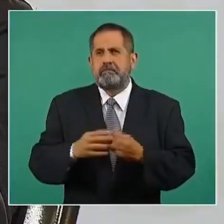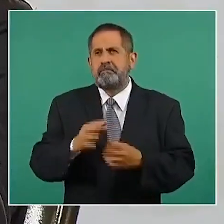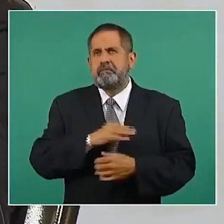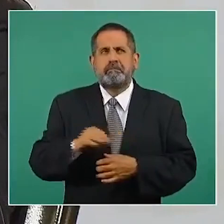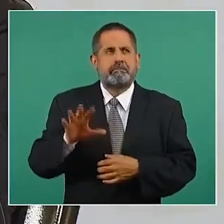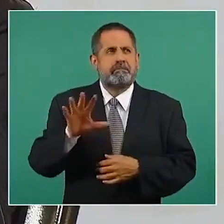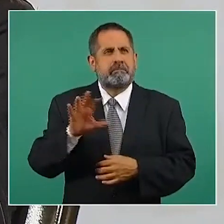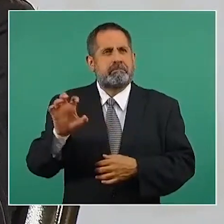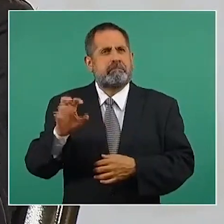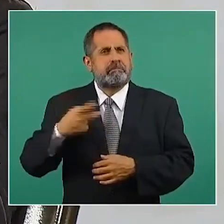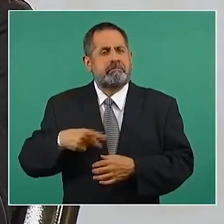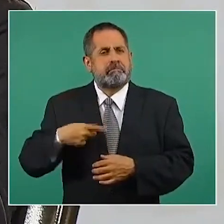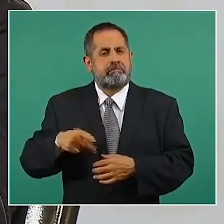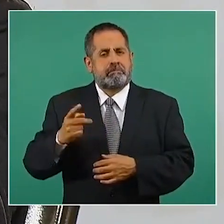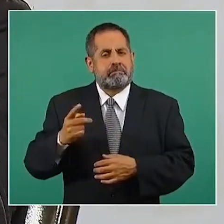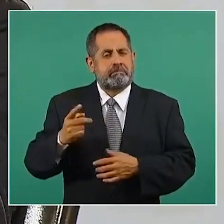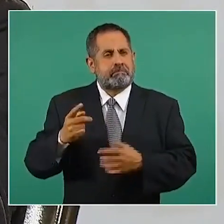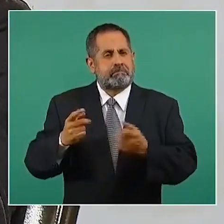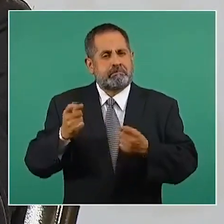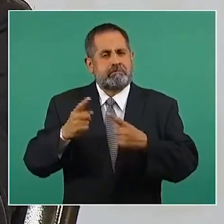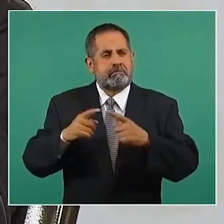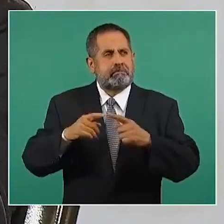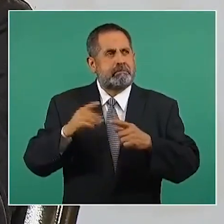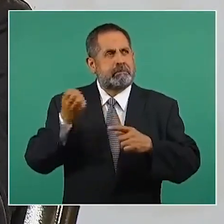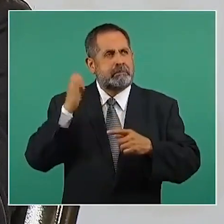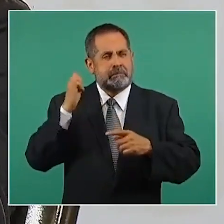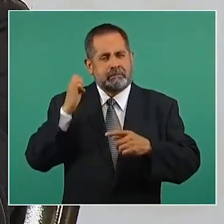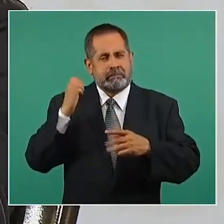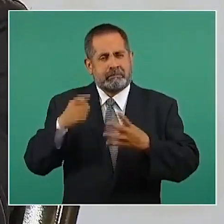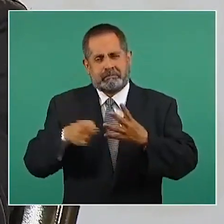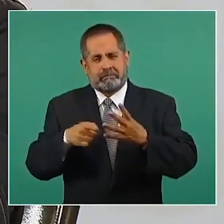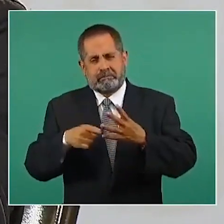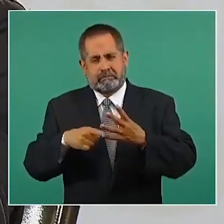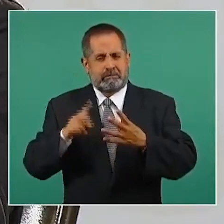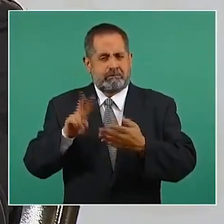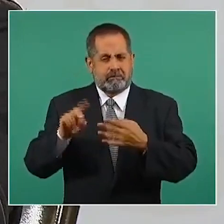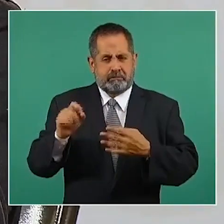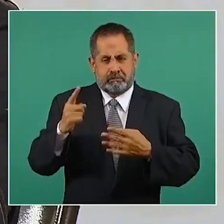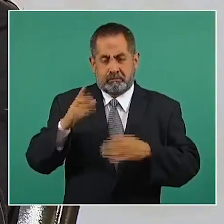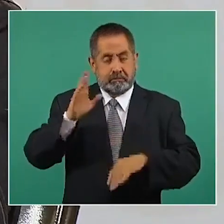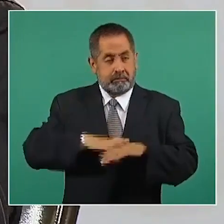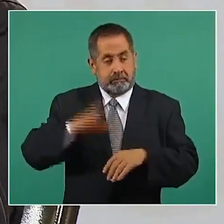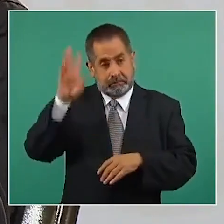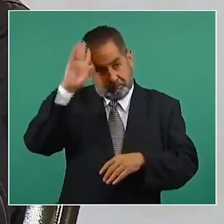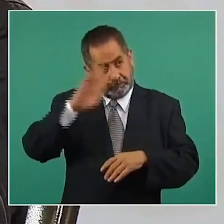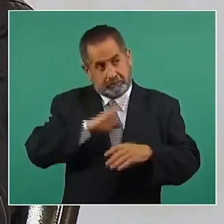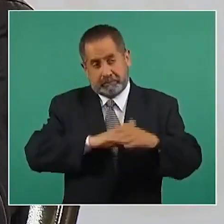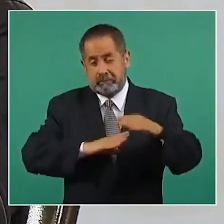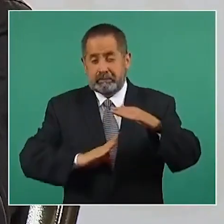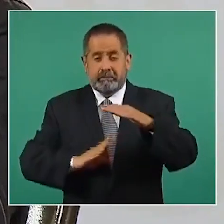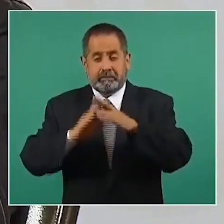500 personas en algún momento, a finales de enero de 2021, que fue el máximo pico en